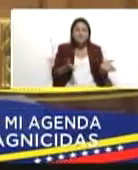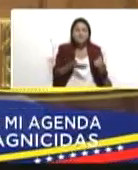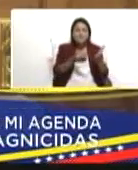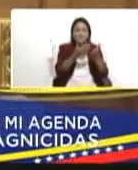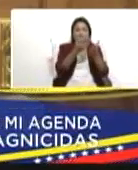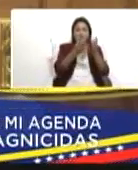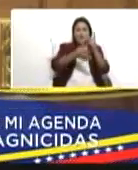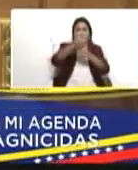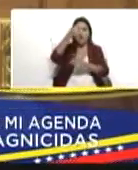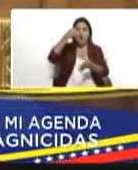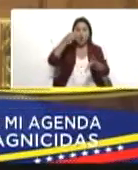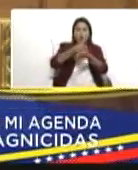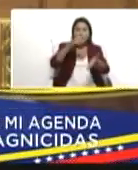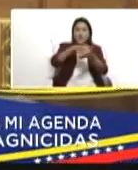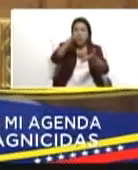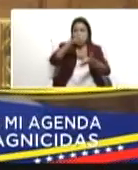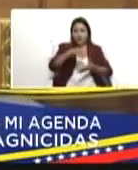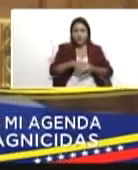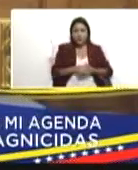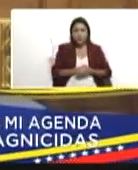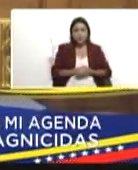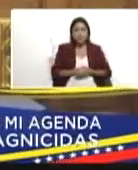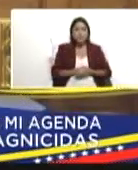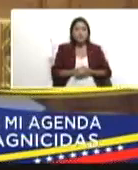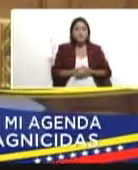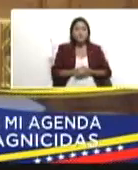para alentar la